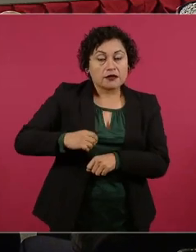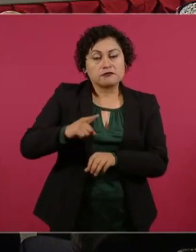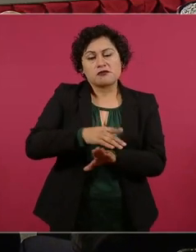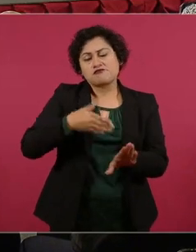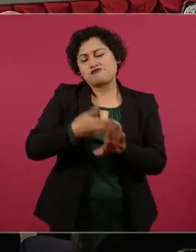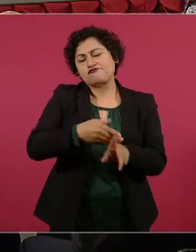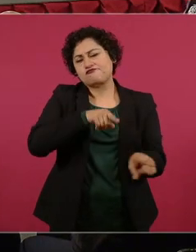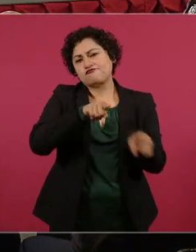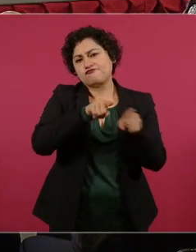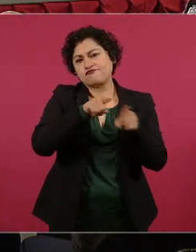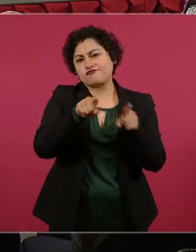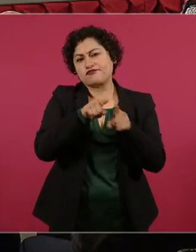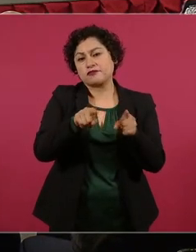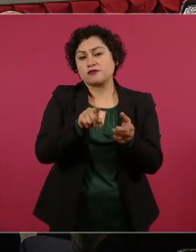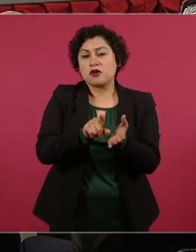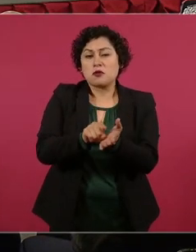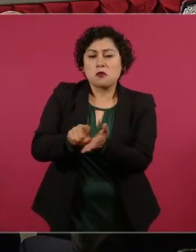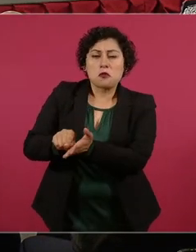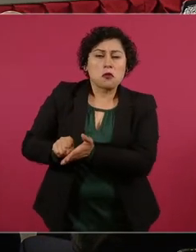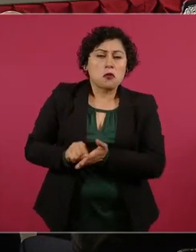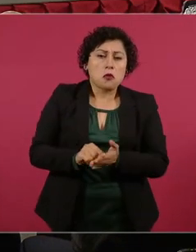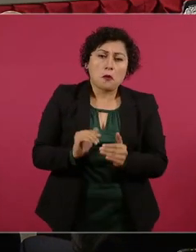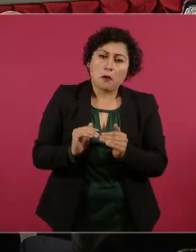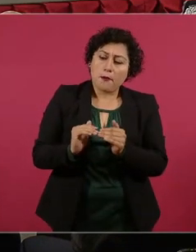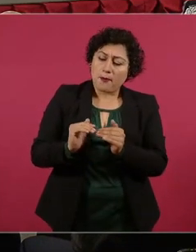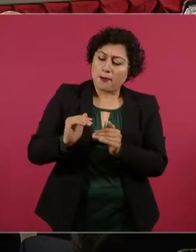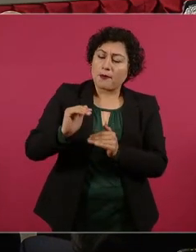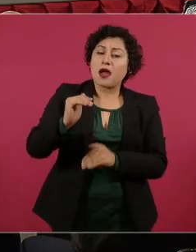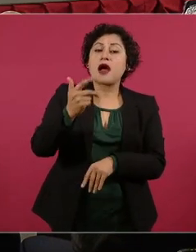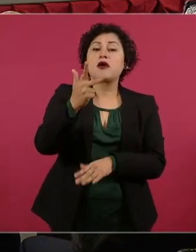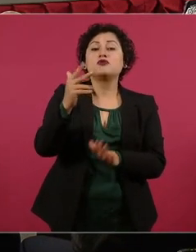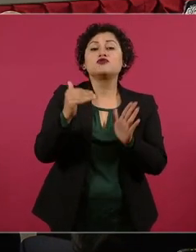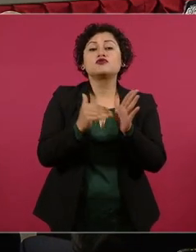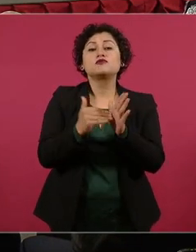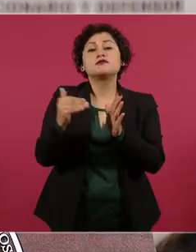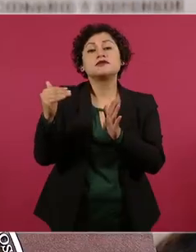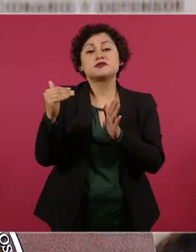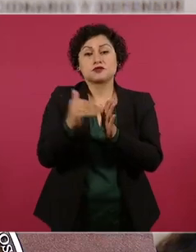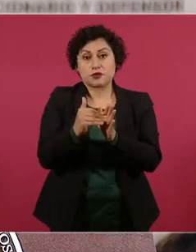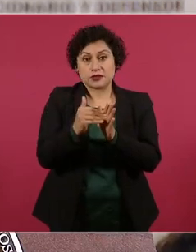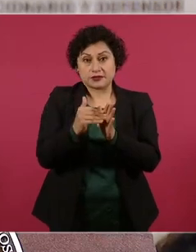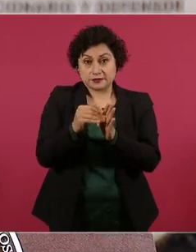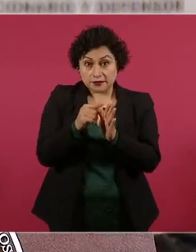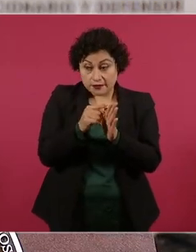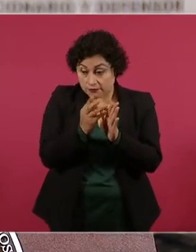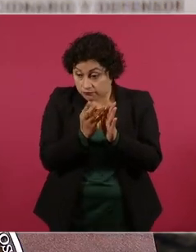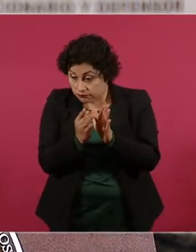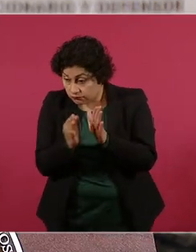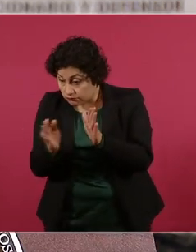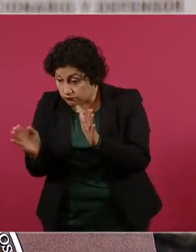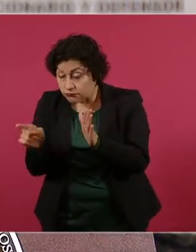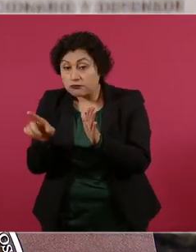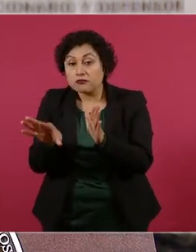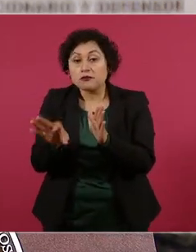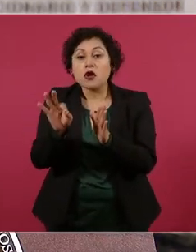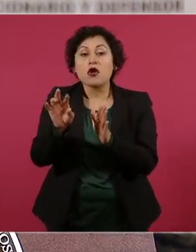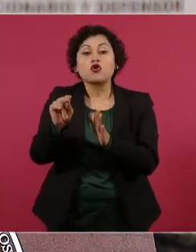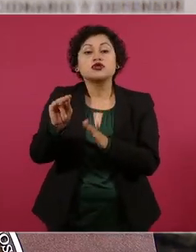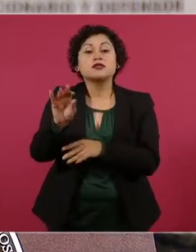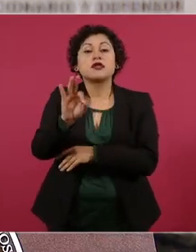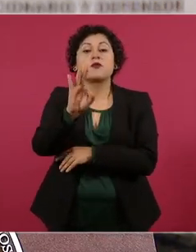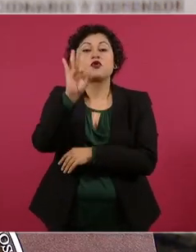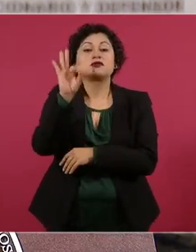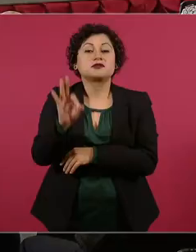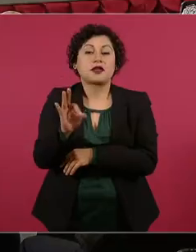8 millones de tweets, donde más del 80% es artificial,